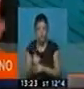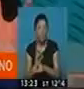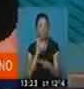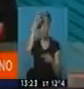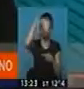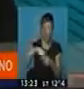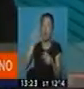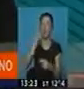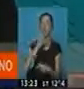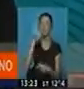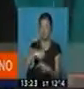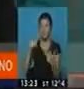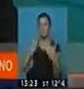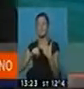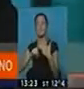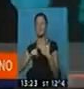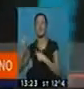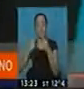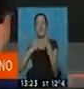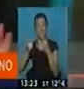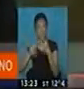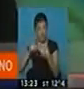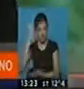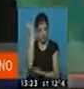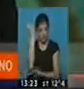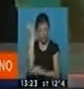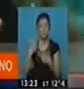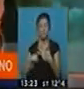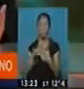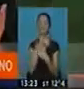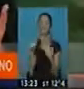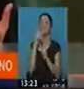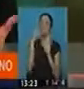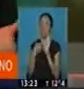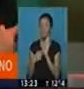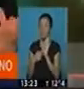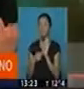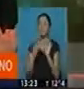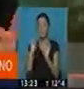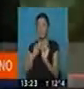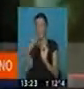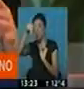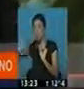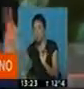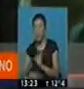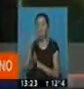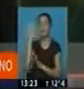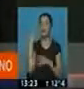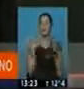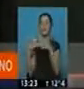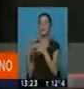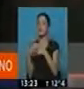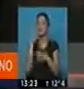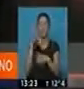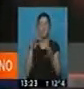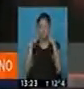mercado, que son las tres, cuatro cosas que fueron de algún modo definiendo, delineando la España actual, y el reflejo electoral de eso, que era el bipartidismo perfecto